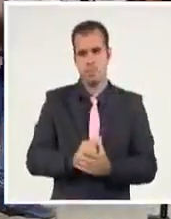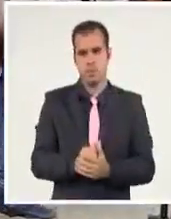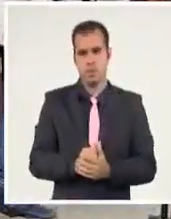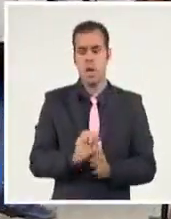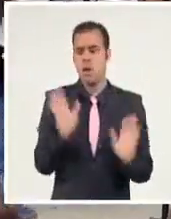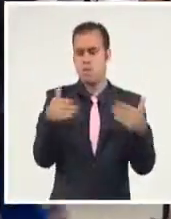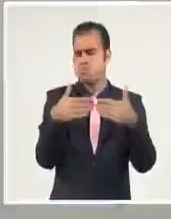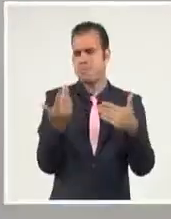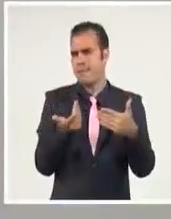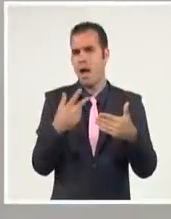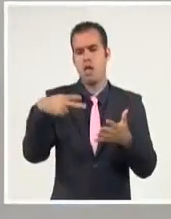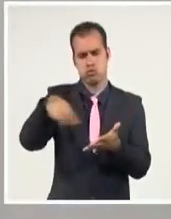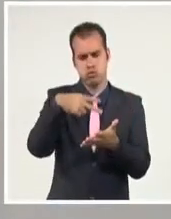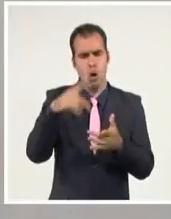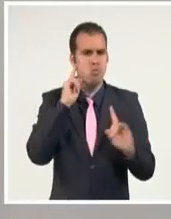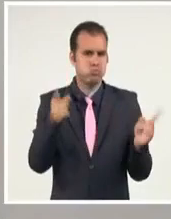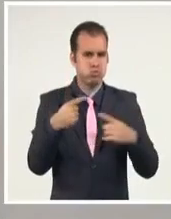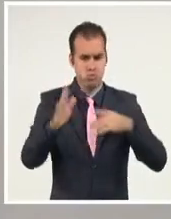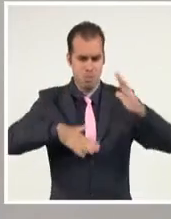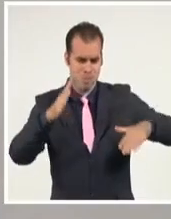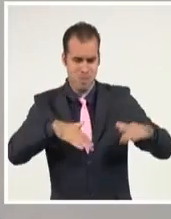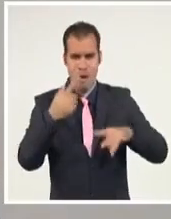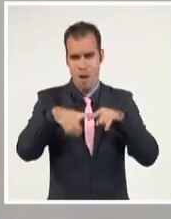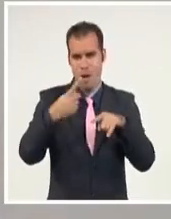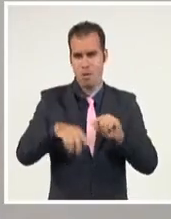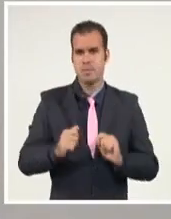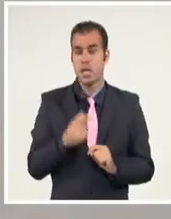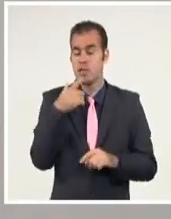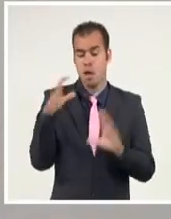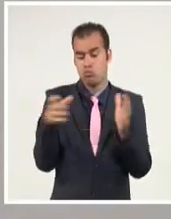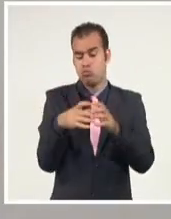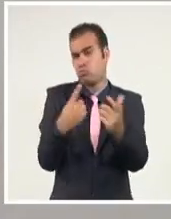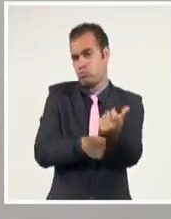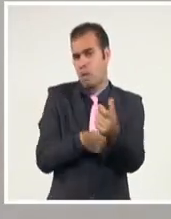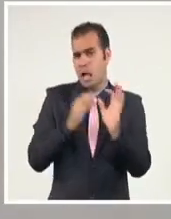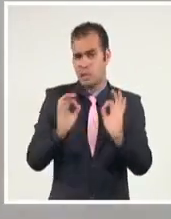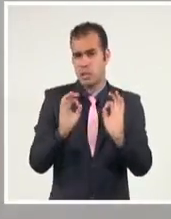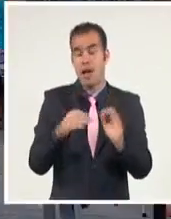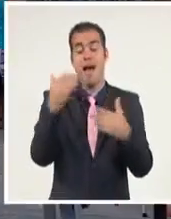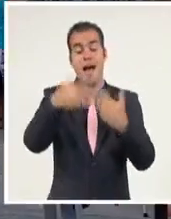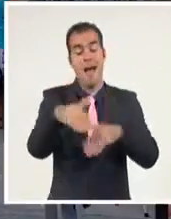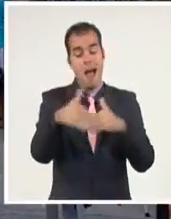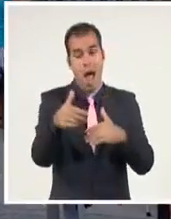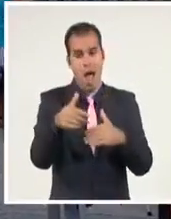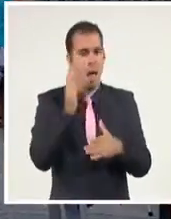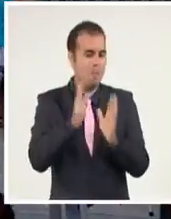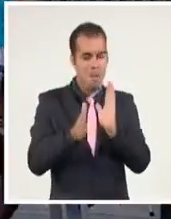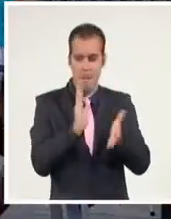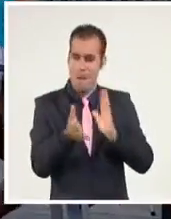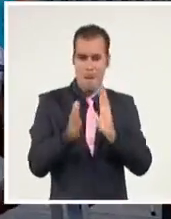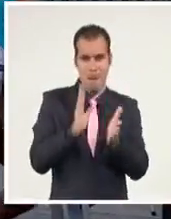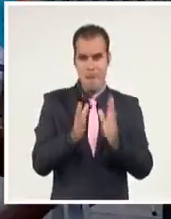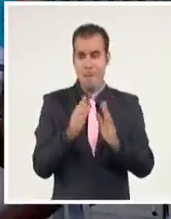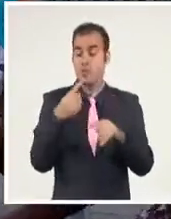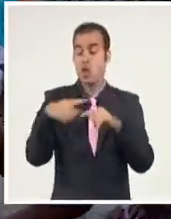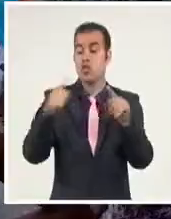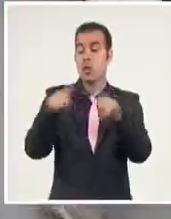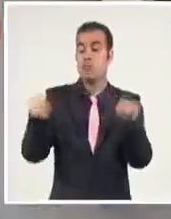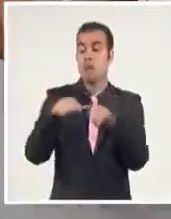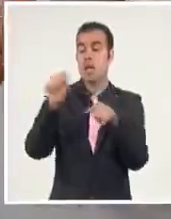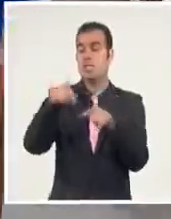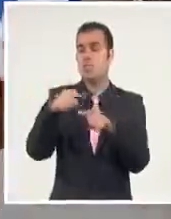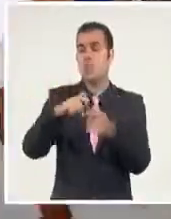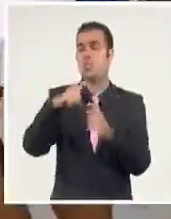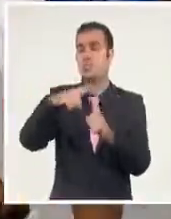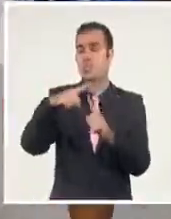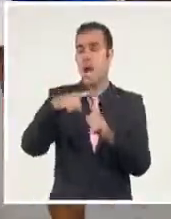danza y música. Una representación de las comparsas tradicionales arrolló por las calles de la barriada. En el patio La Guantanamera se reconocieron a rumberos